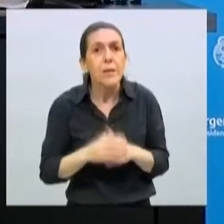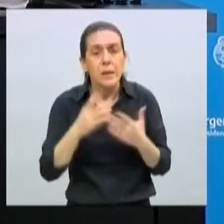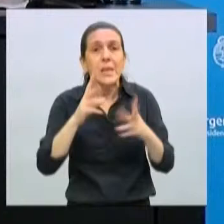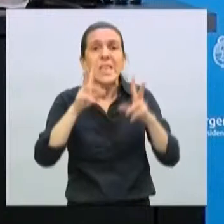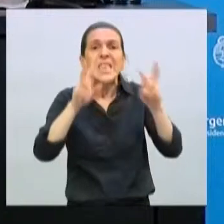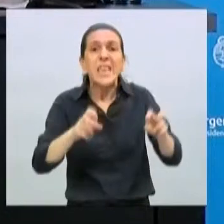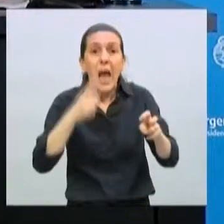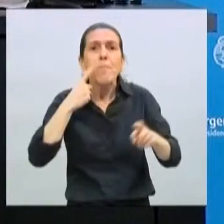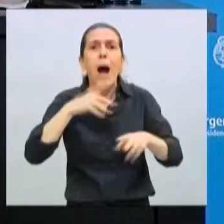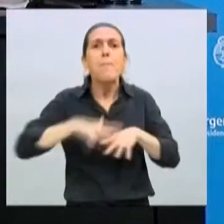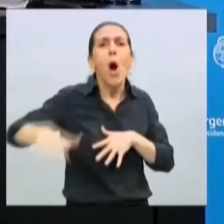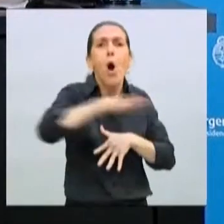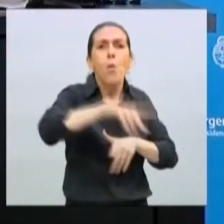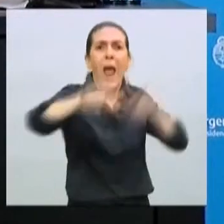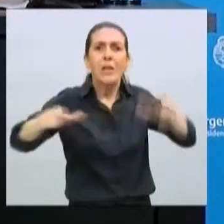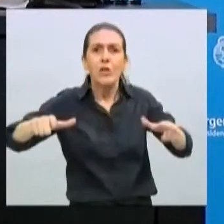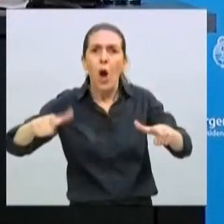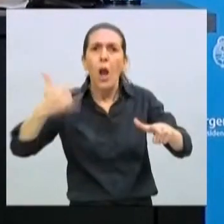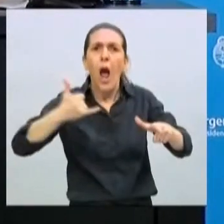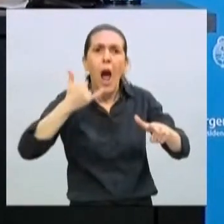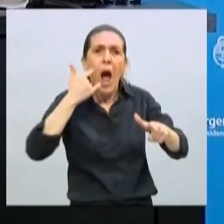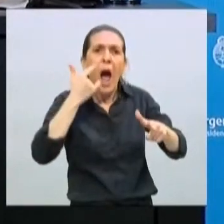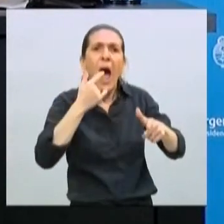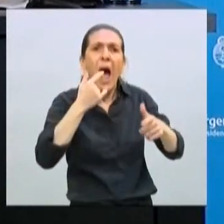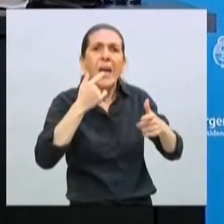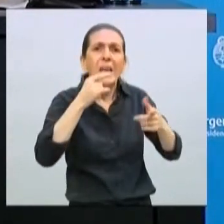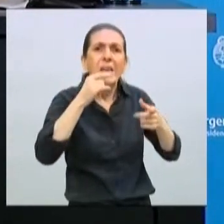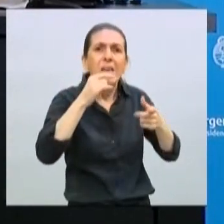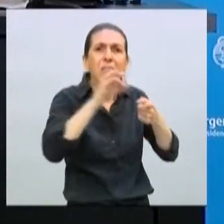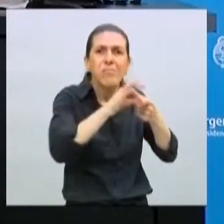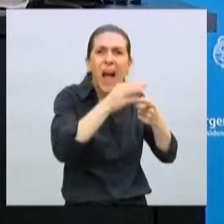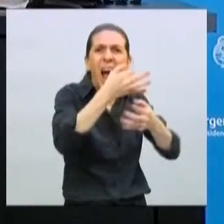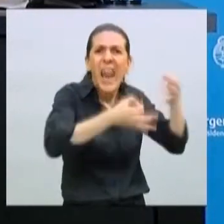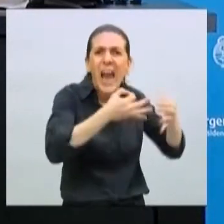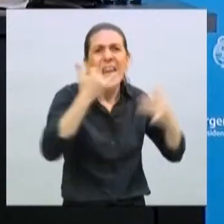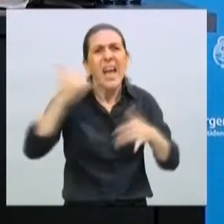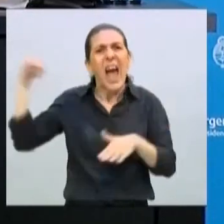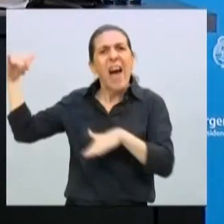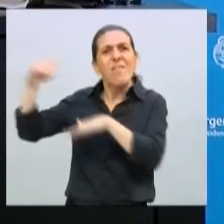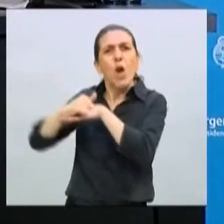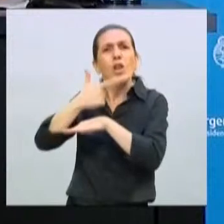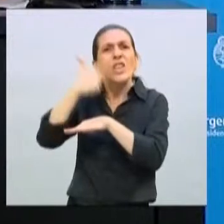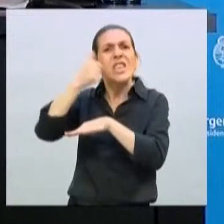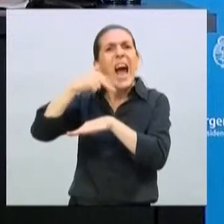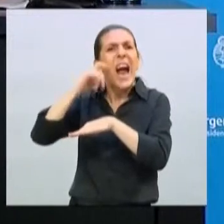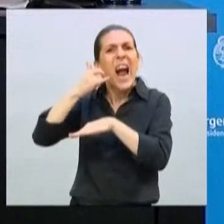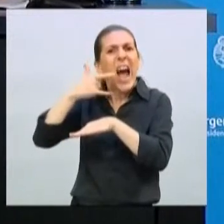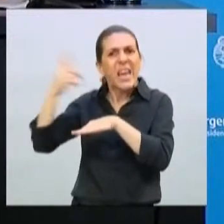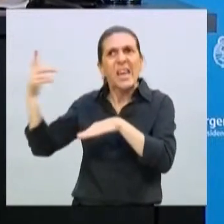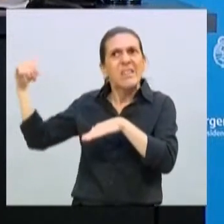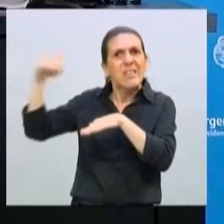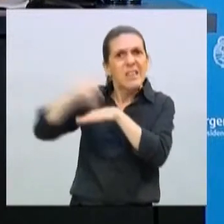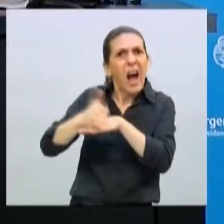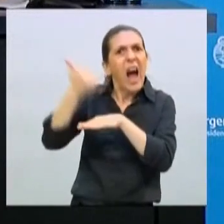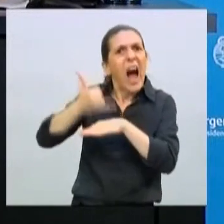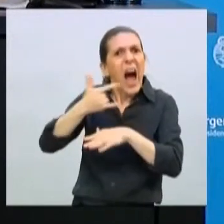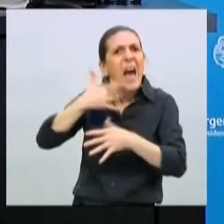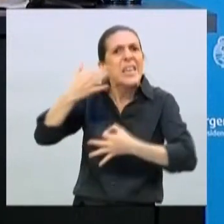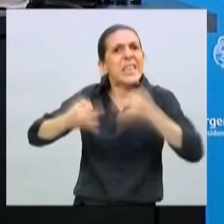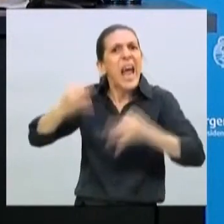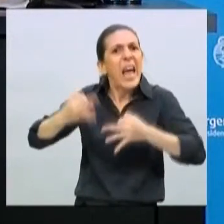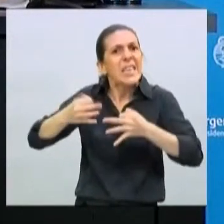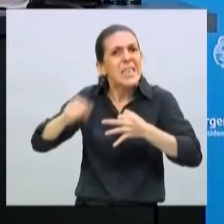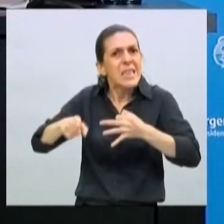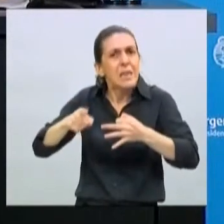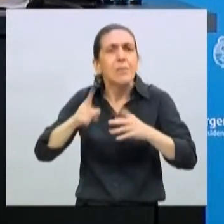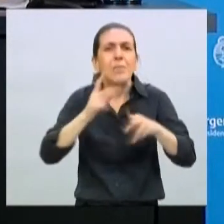la población. Sabemos que en los vuelos sanitarios que llegaron de Shanghái arribaron 170.000 test rápidos que se han aplicado, por ejemplo, en